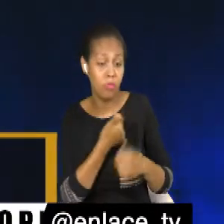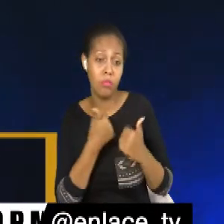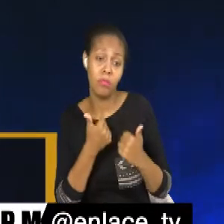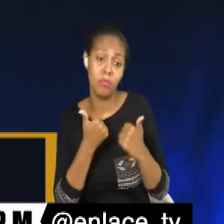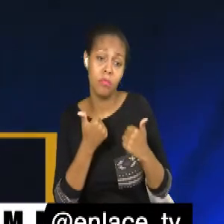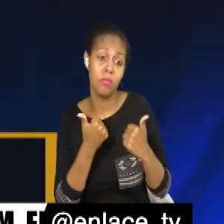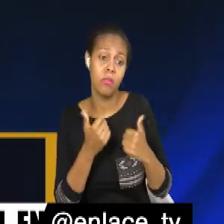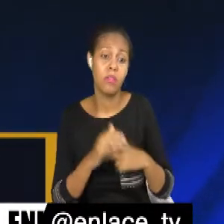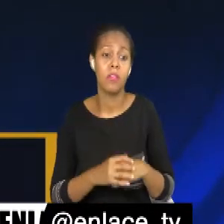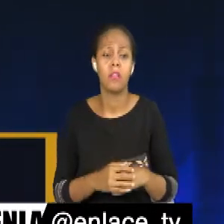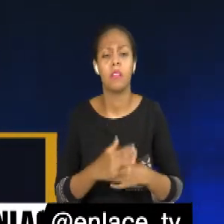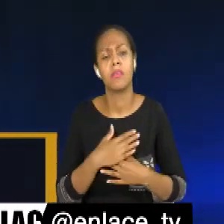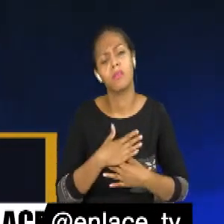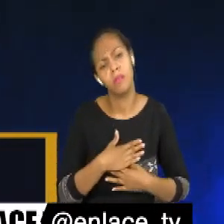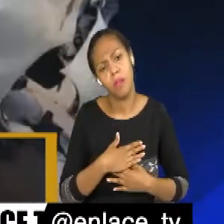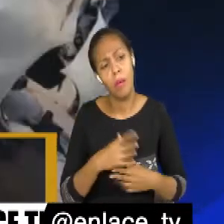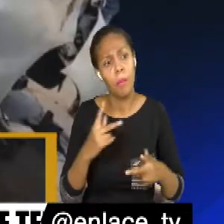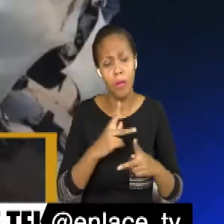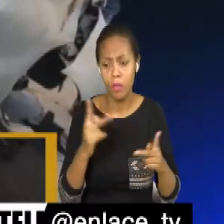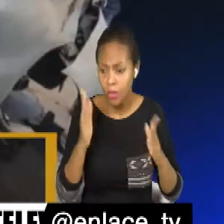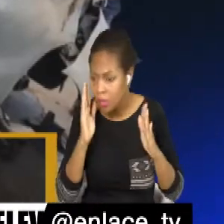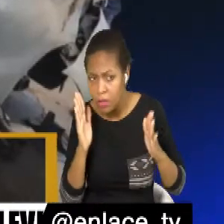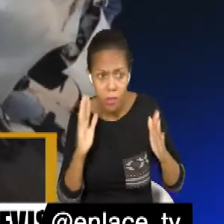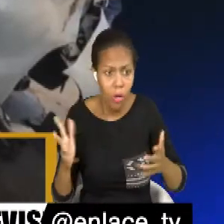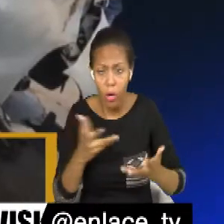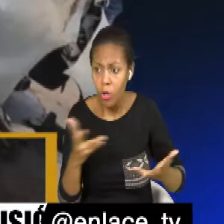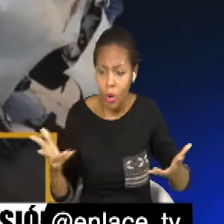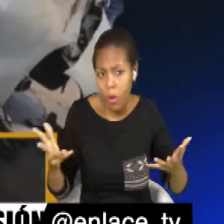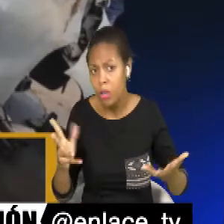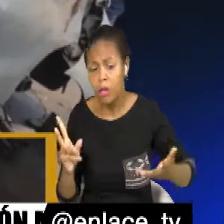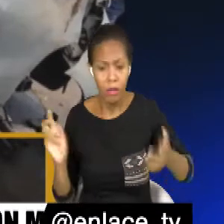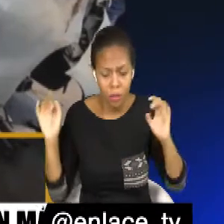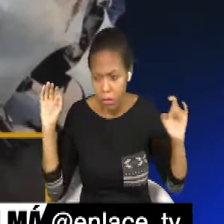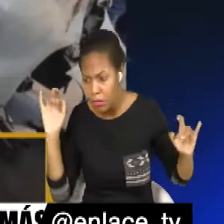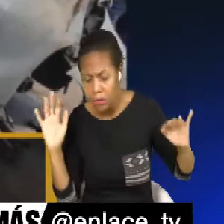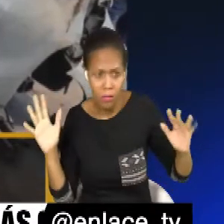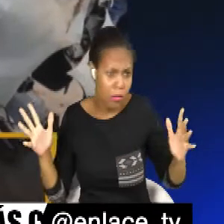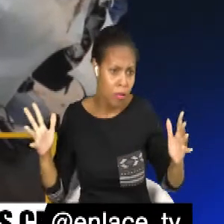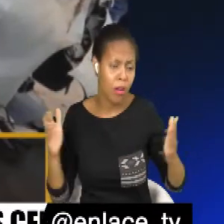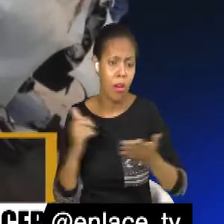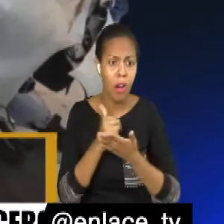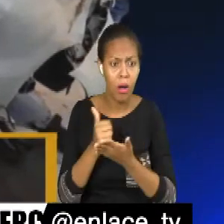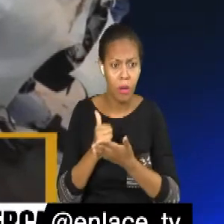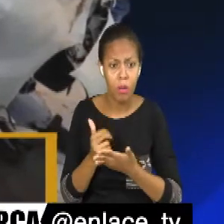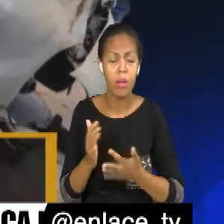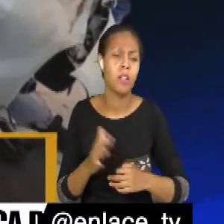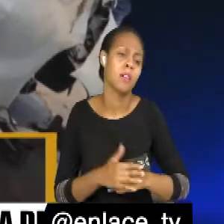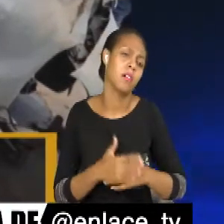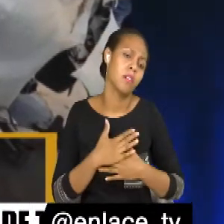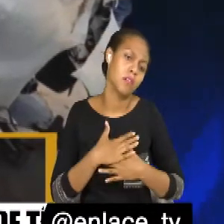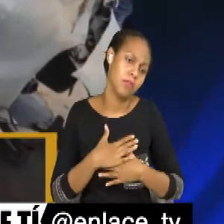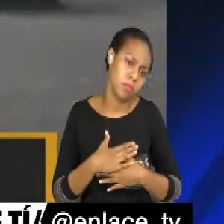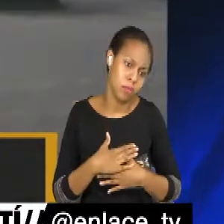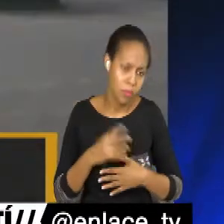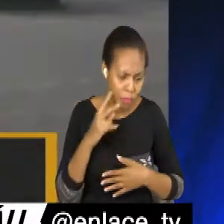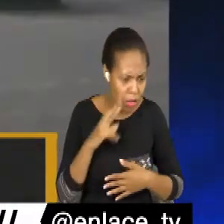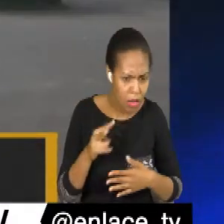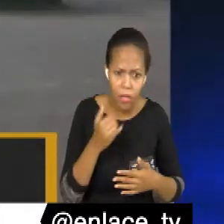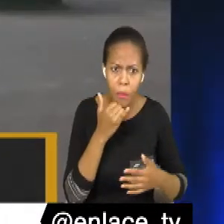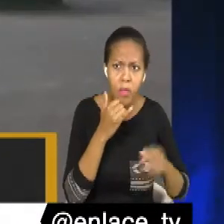se bajó, los buseteros y la gente que venían en el costado contrario, pues frenaron para mirar qué había